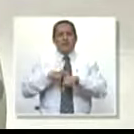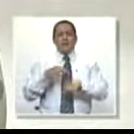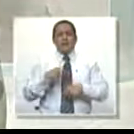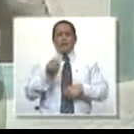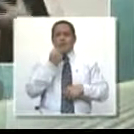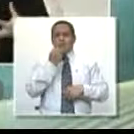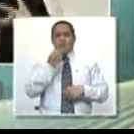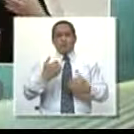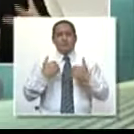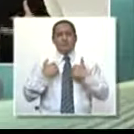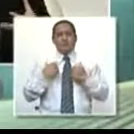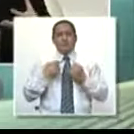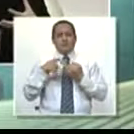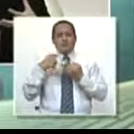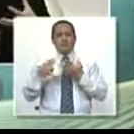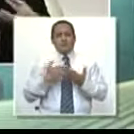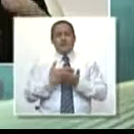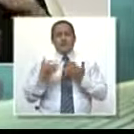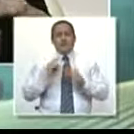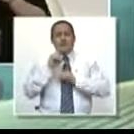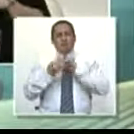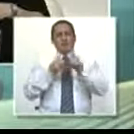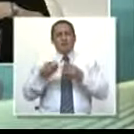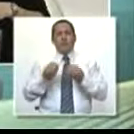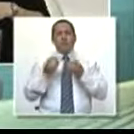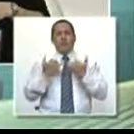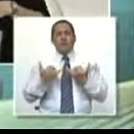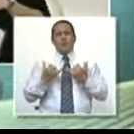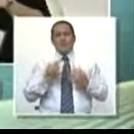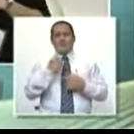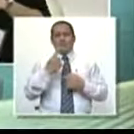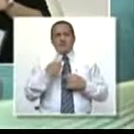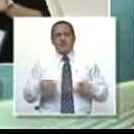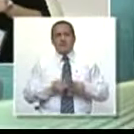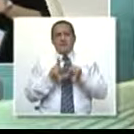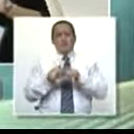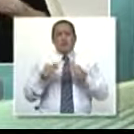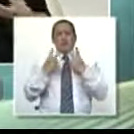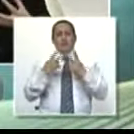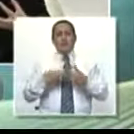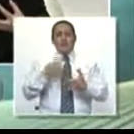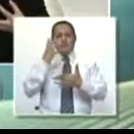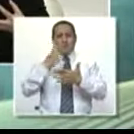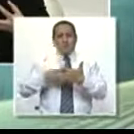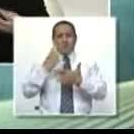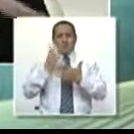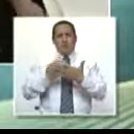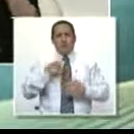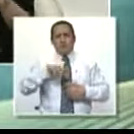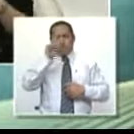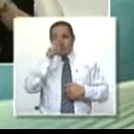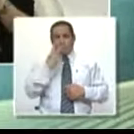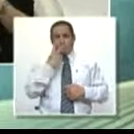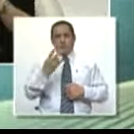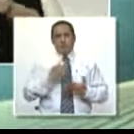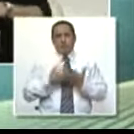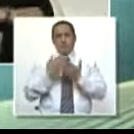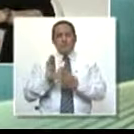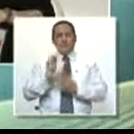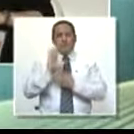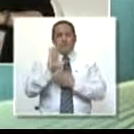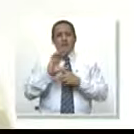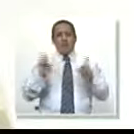por alimentos por tenencias por este tipo de de cuestiones Pero cómo estamos ahora mismo digamos un diagnóstico en nuestro país alcanzamos a lo establecido